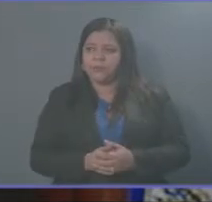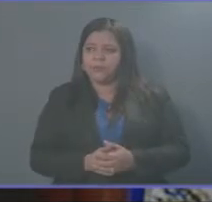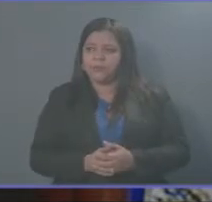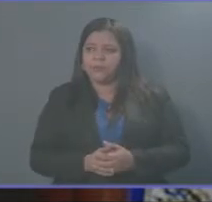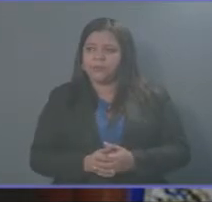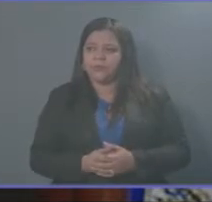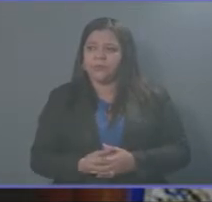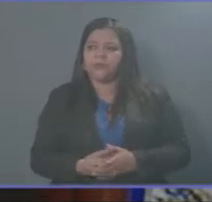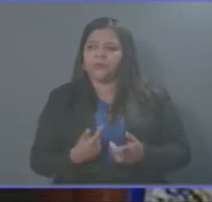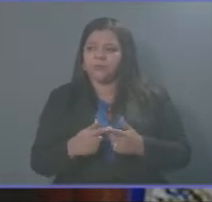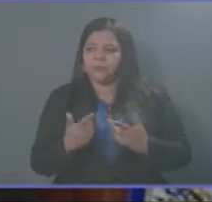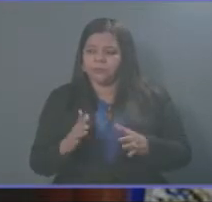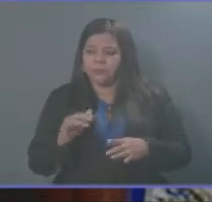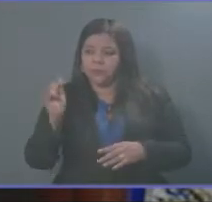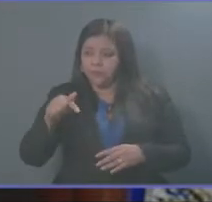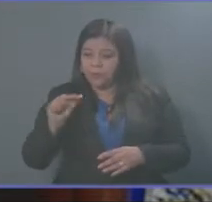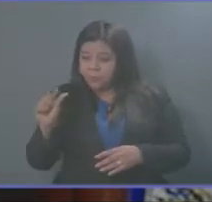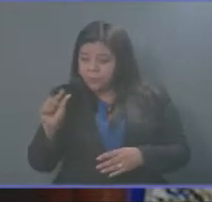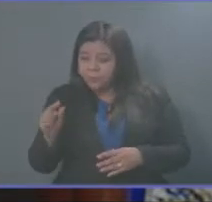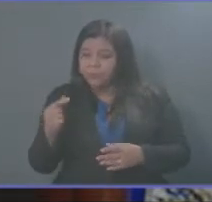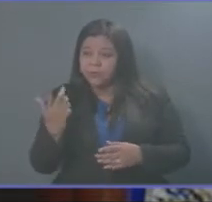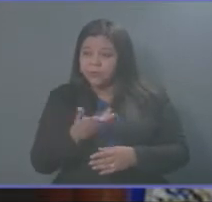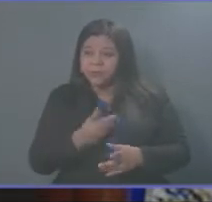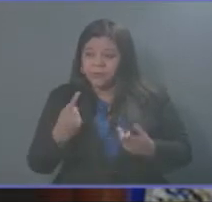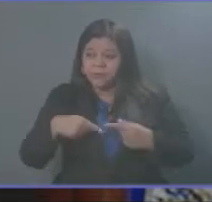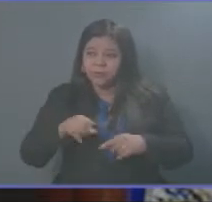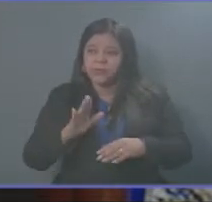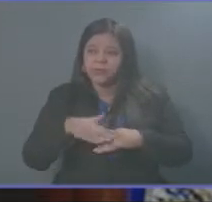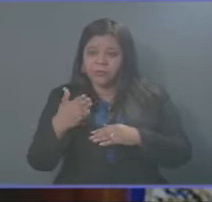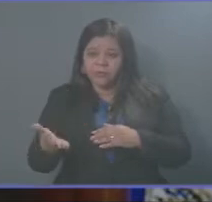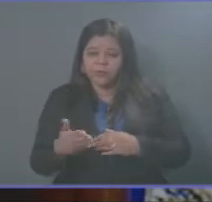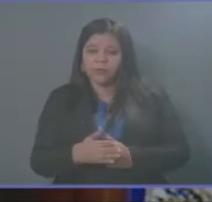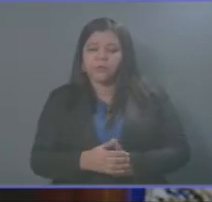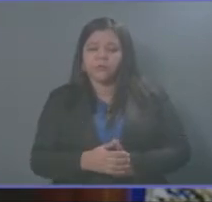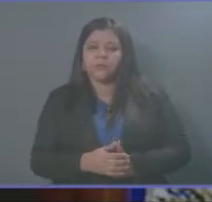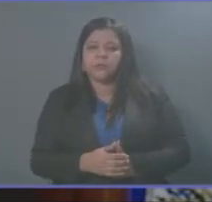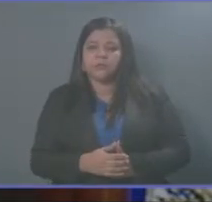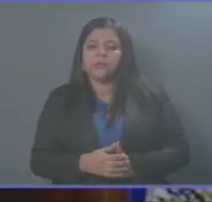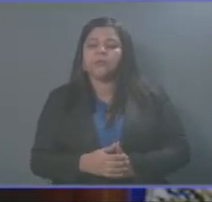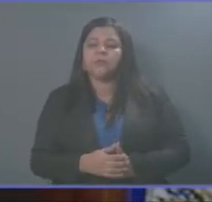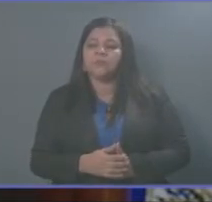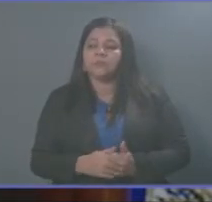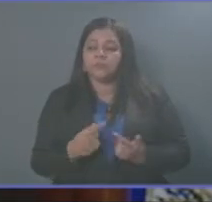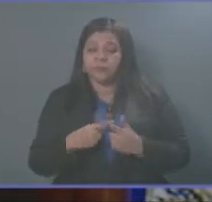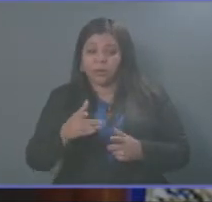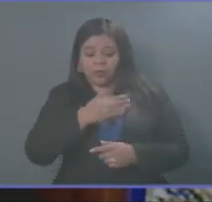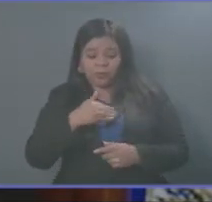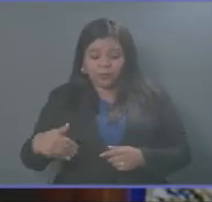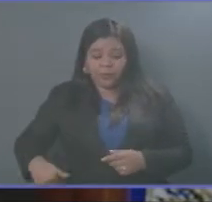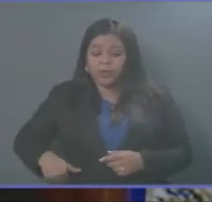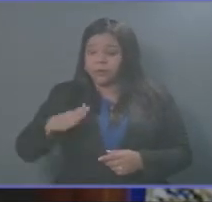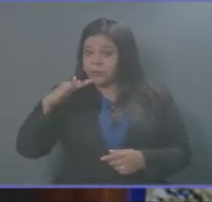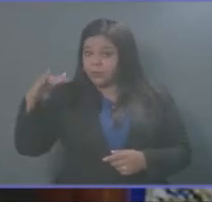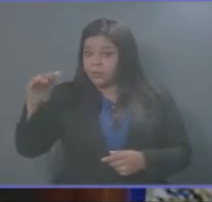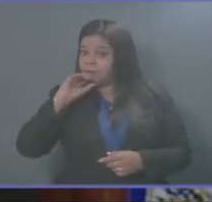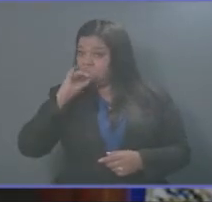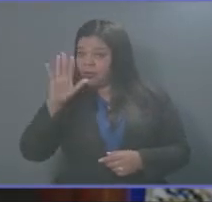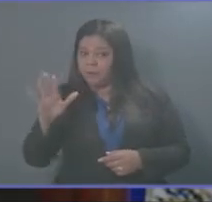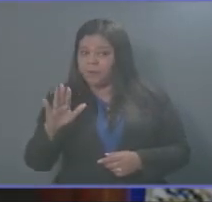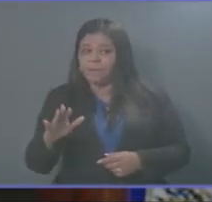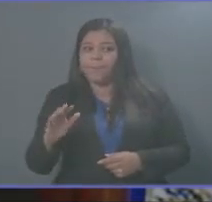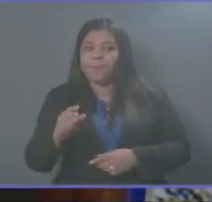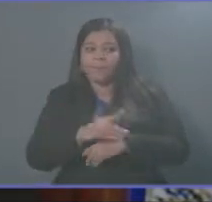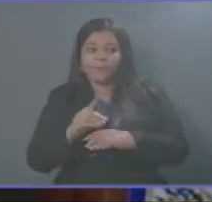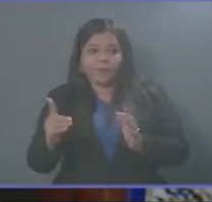lo permitimos hoy, lo va a seguir haciendo los próximos años. El presidente de la República dijo que si